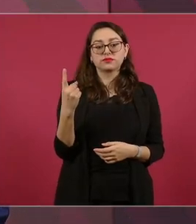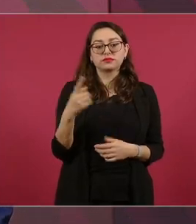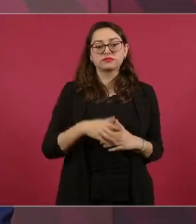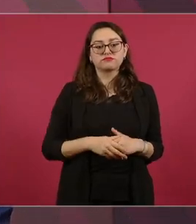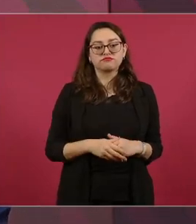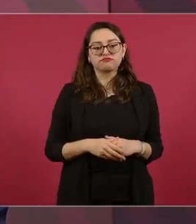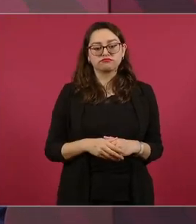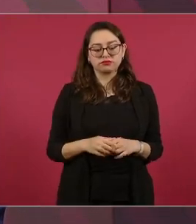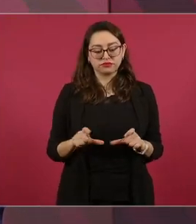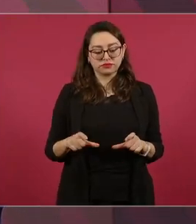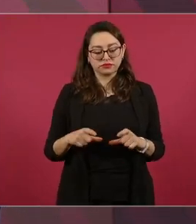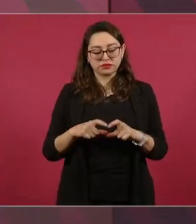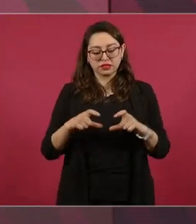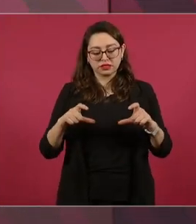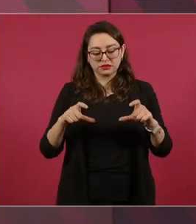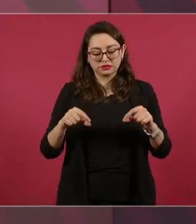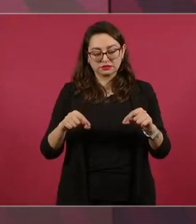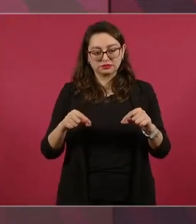Oiga, dice,